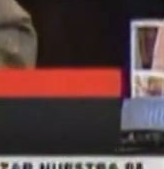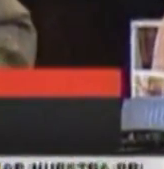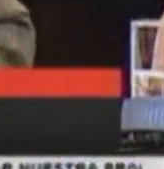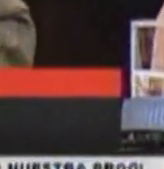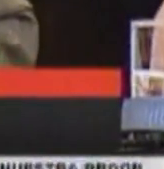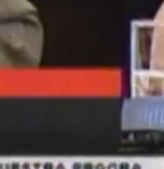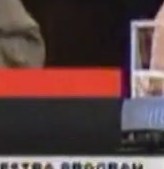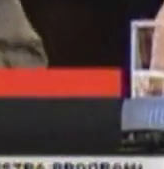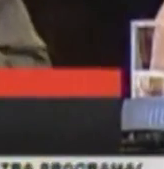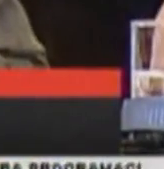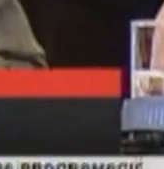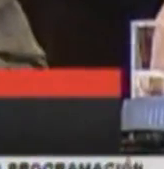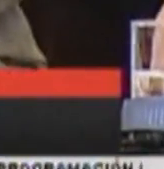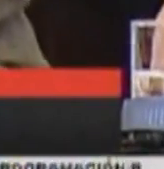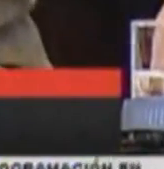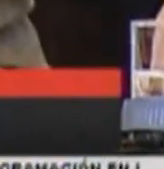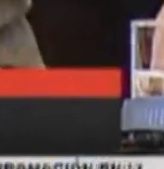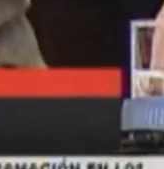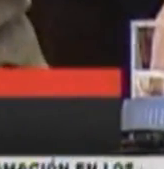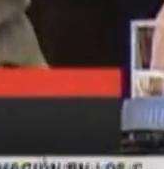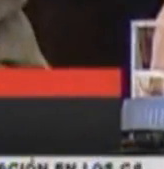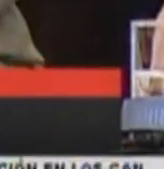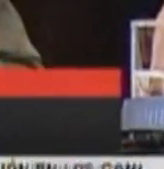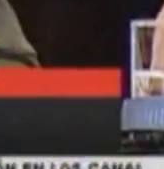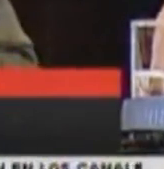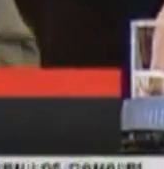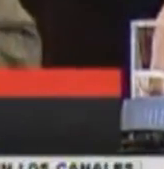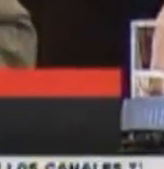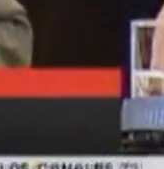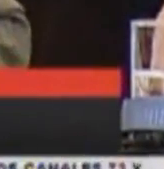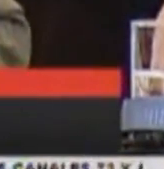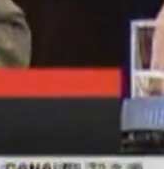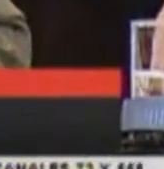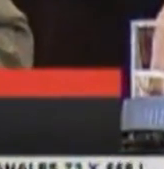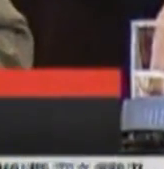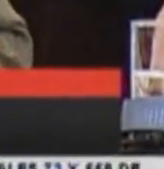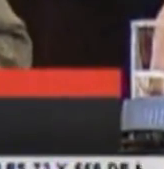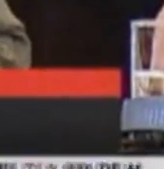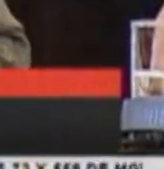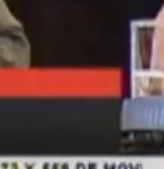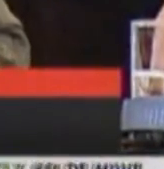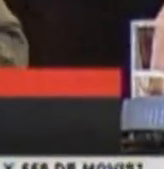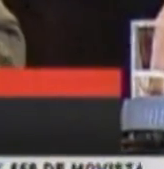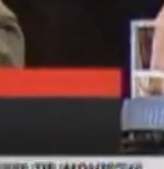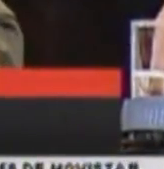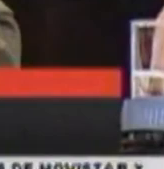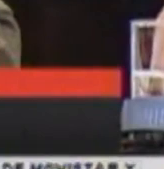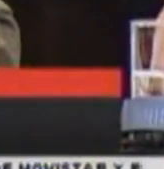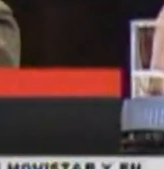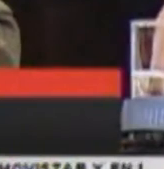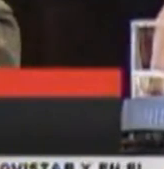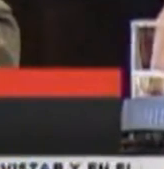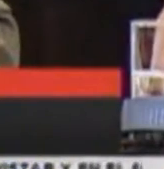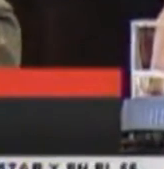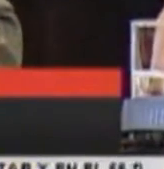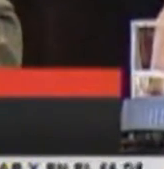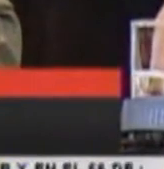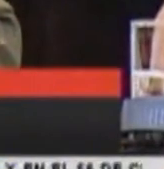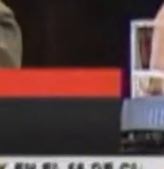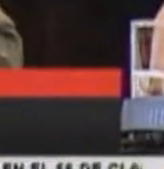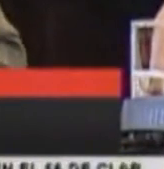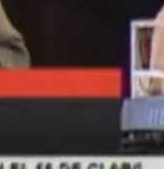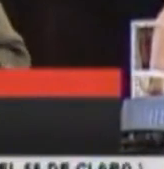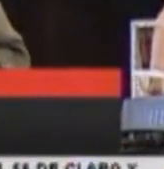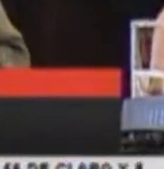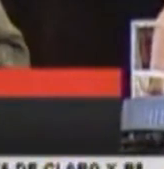internamente para los análisis y para traer esa imagen al 2021 con las políticas generales de este gobierno, pero